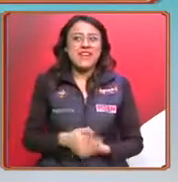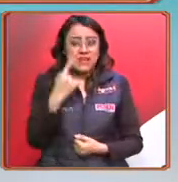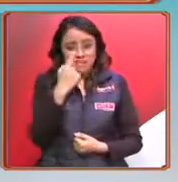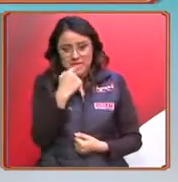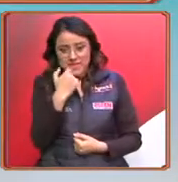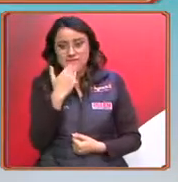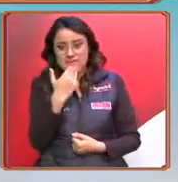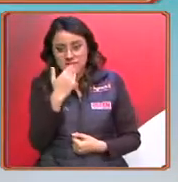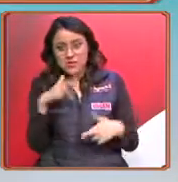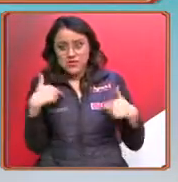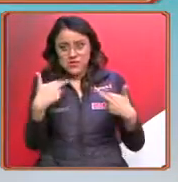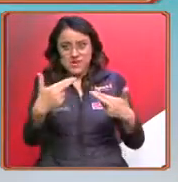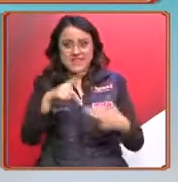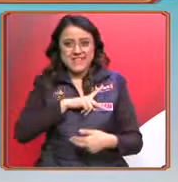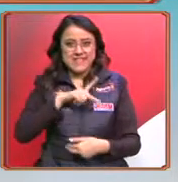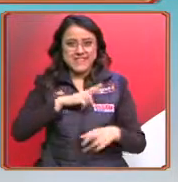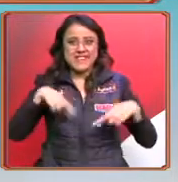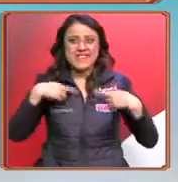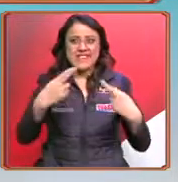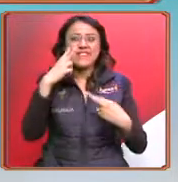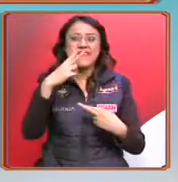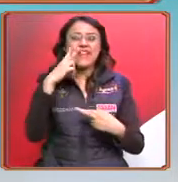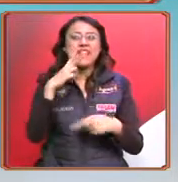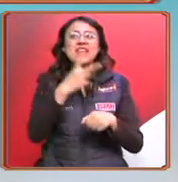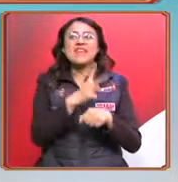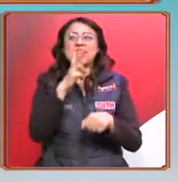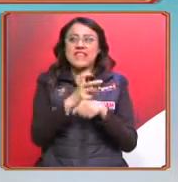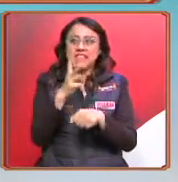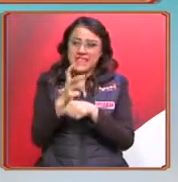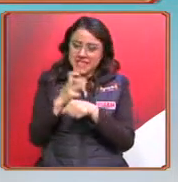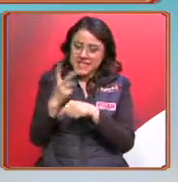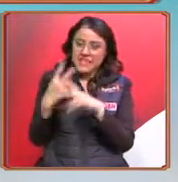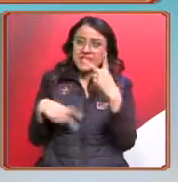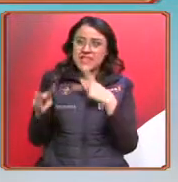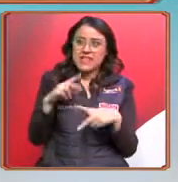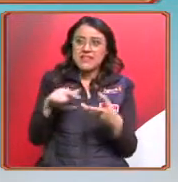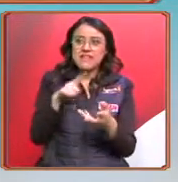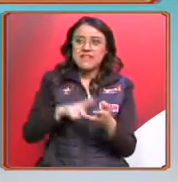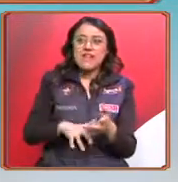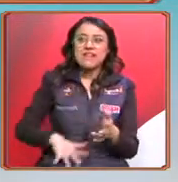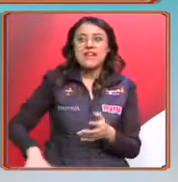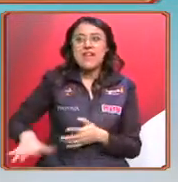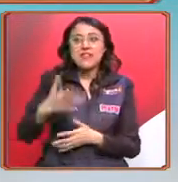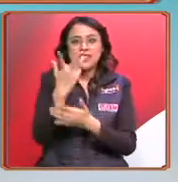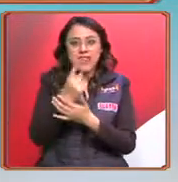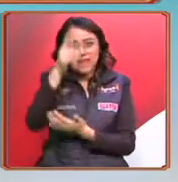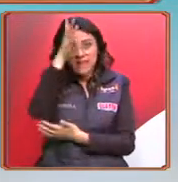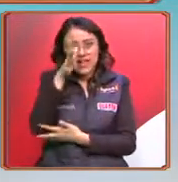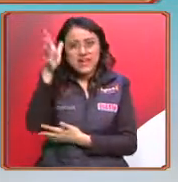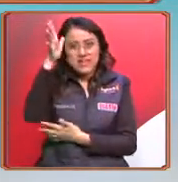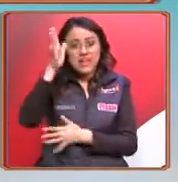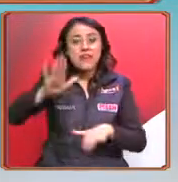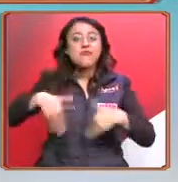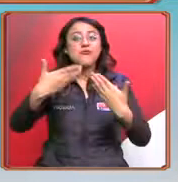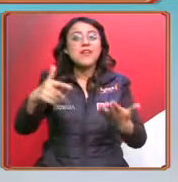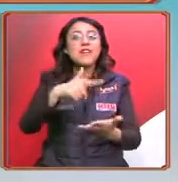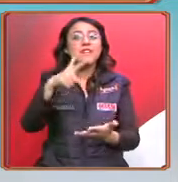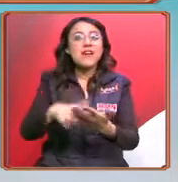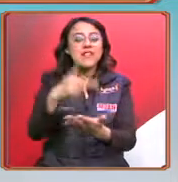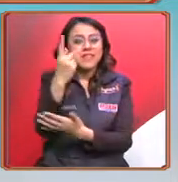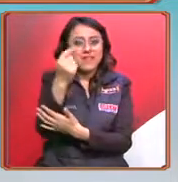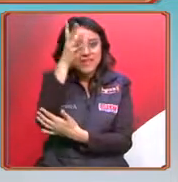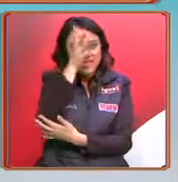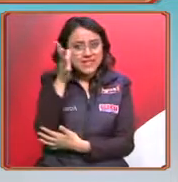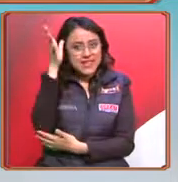bien. Invita a toda la gente que nos está viendo a que se dé cita aquí en el contenedor de TV Azteca, justamente afuera de las instalaciones de TV Azteca. Justo